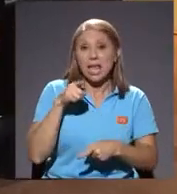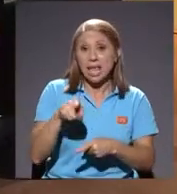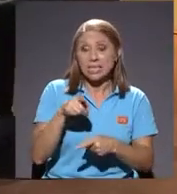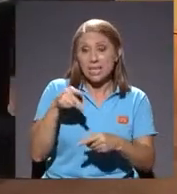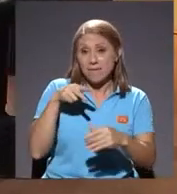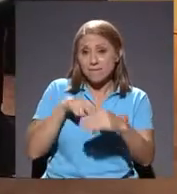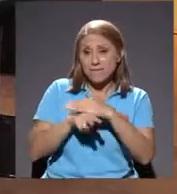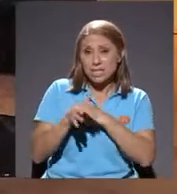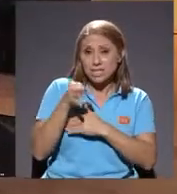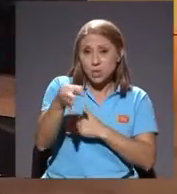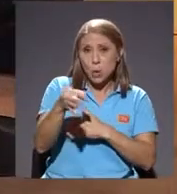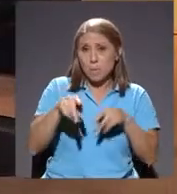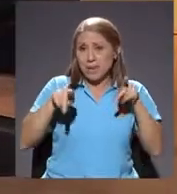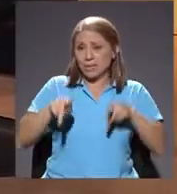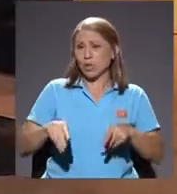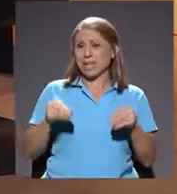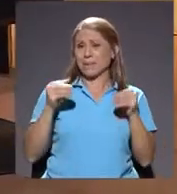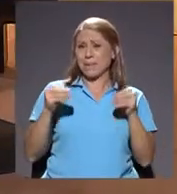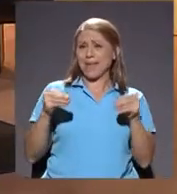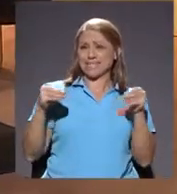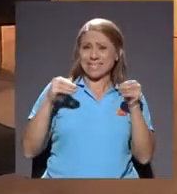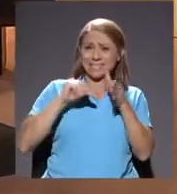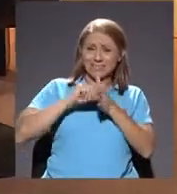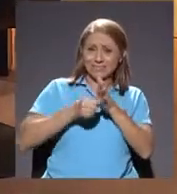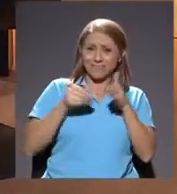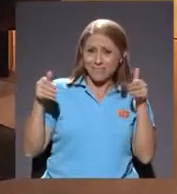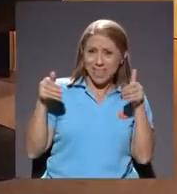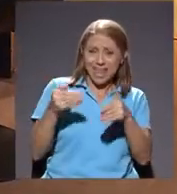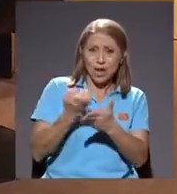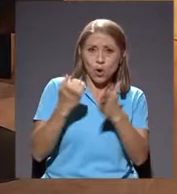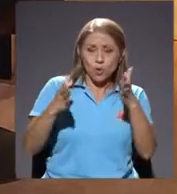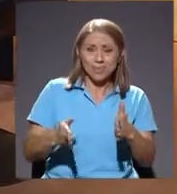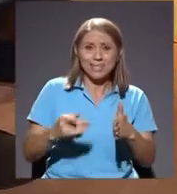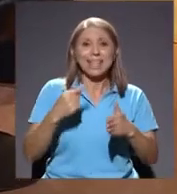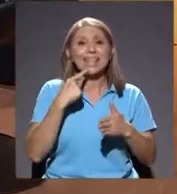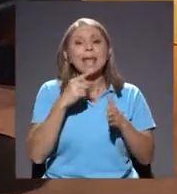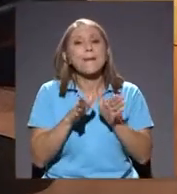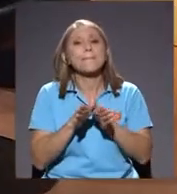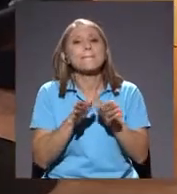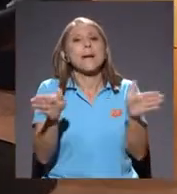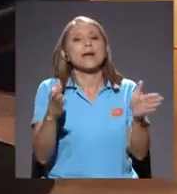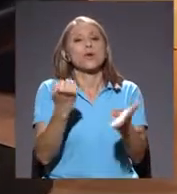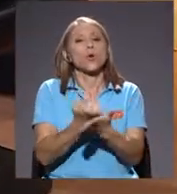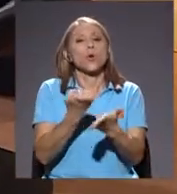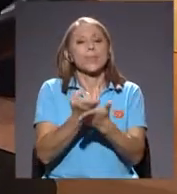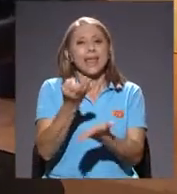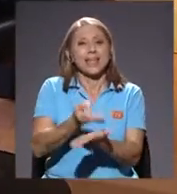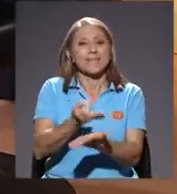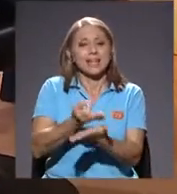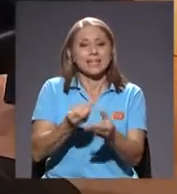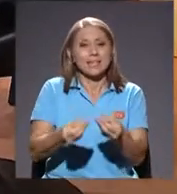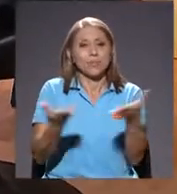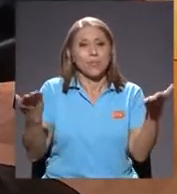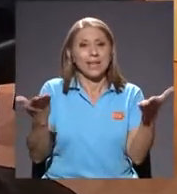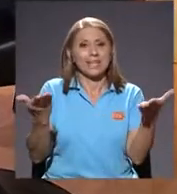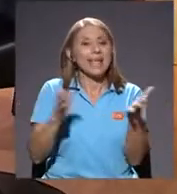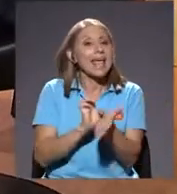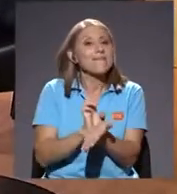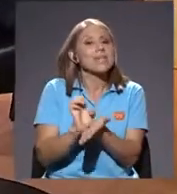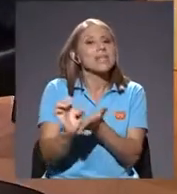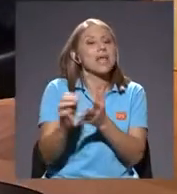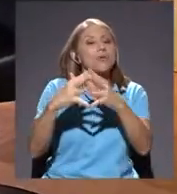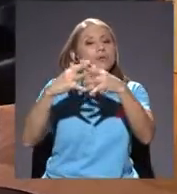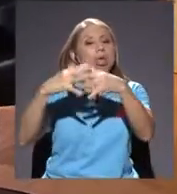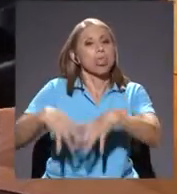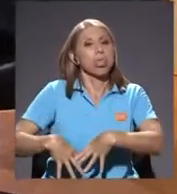economistas podrían llamar una visión macroeconómica de las finanzas públicas evitemos el descalabro evitemos